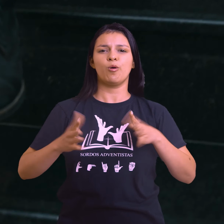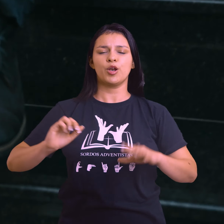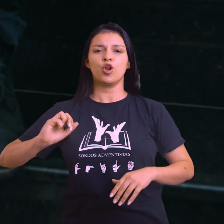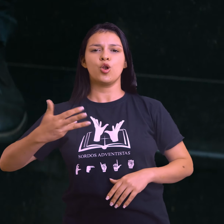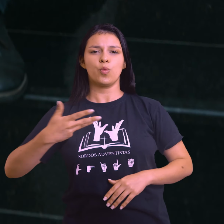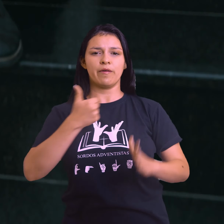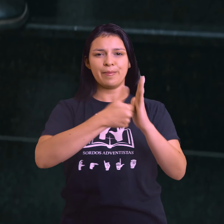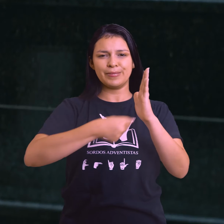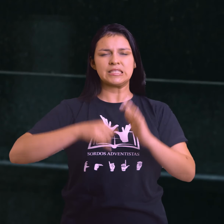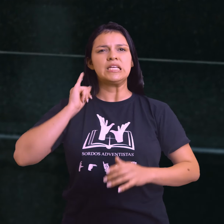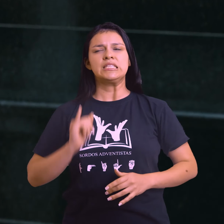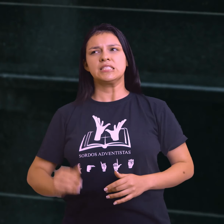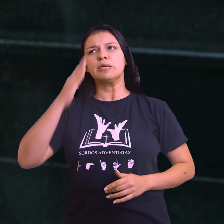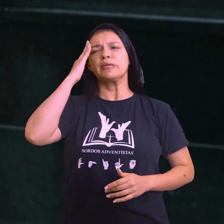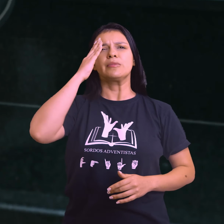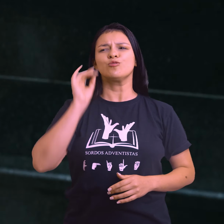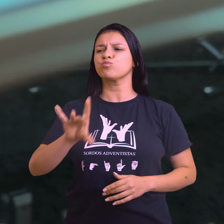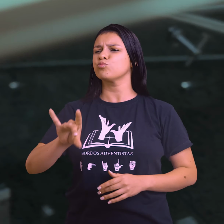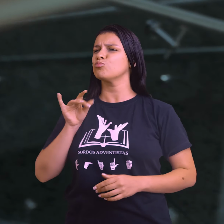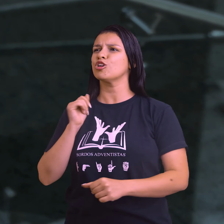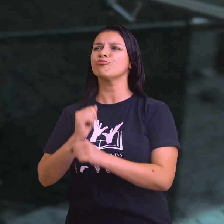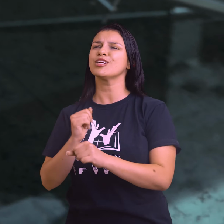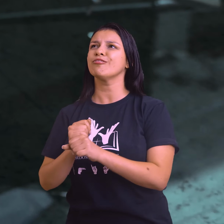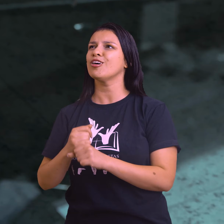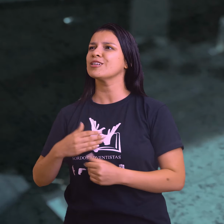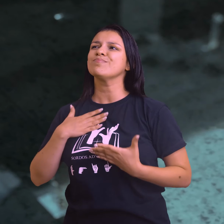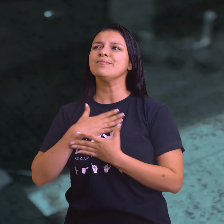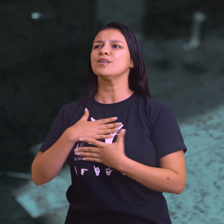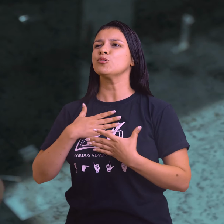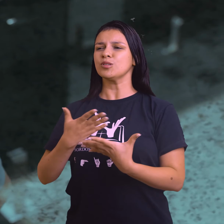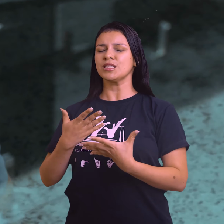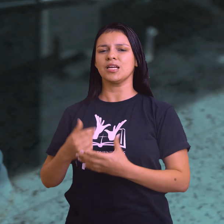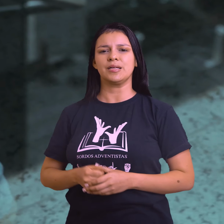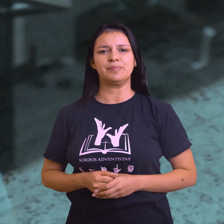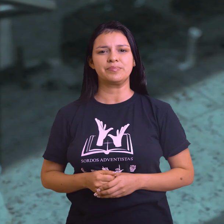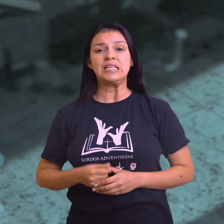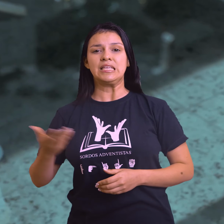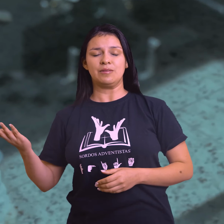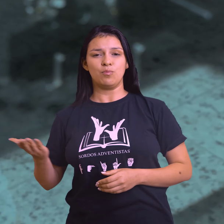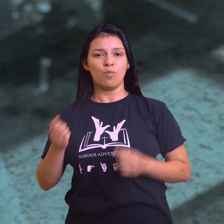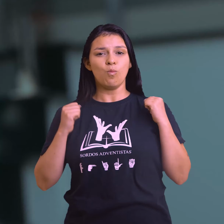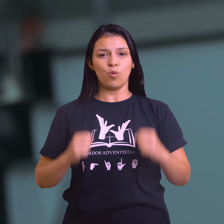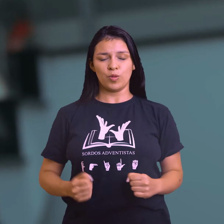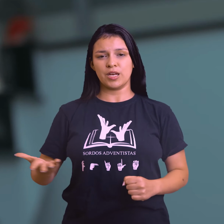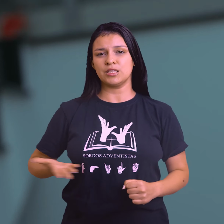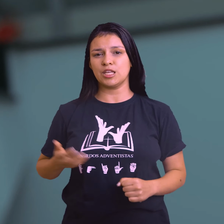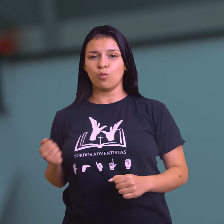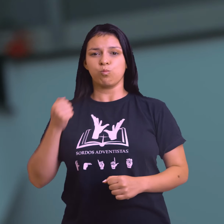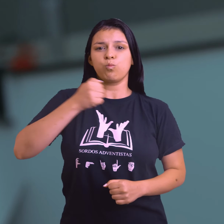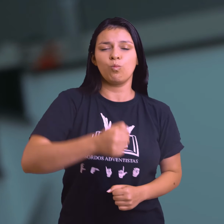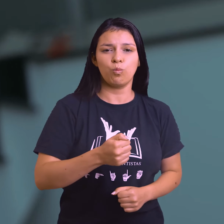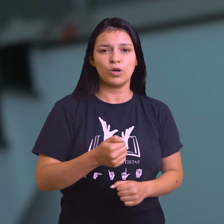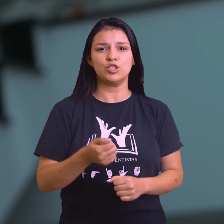siempre con la perspectiva de conseguir un puesto que realmente me llevara a obtener un cargo en el servicio público. Y